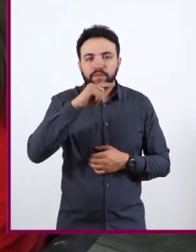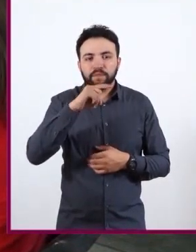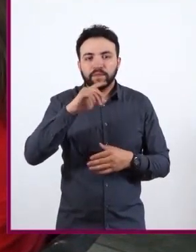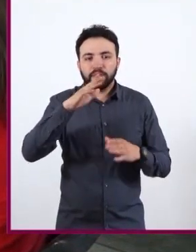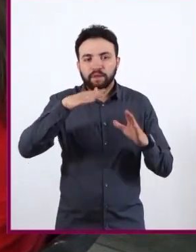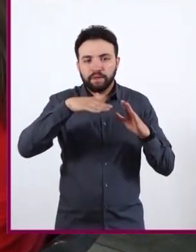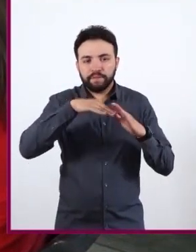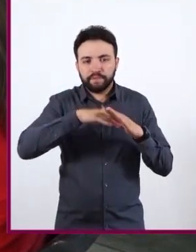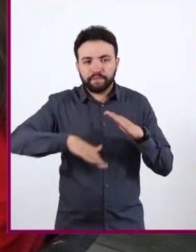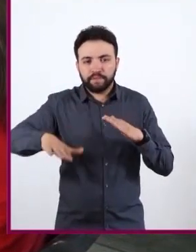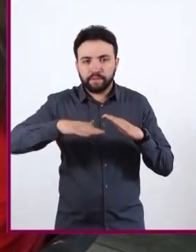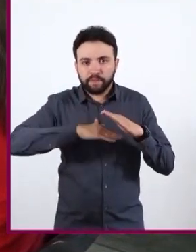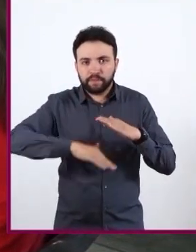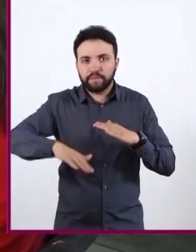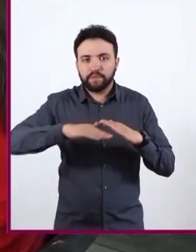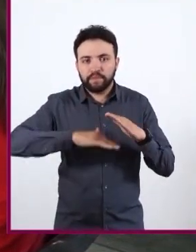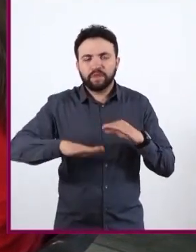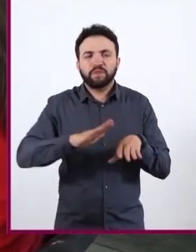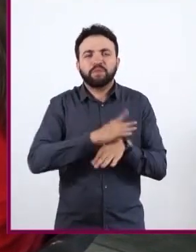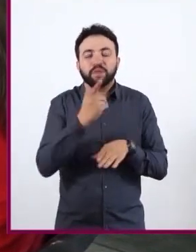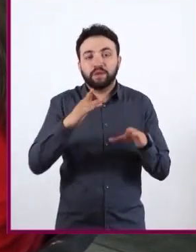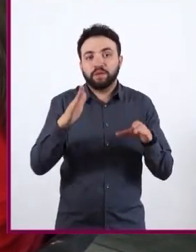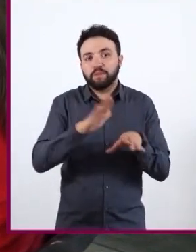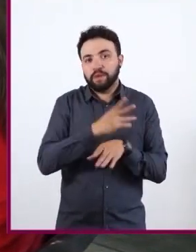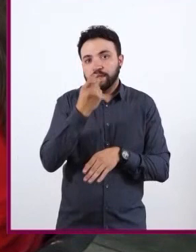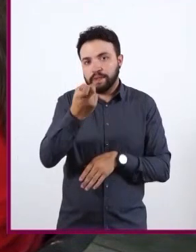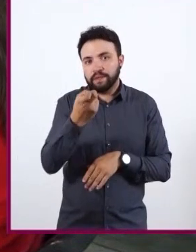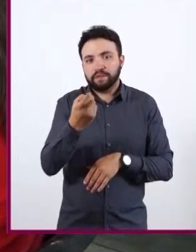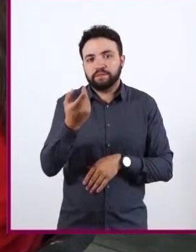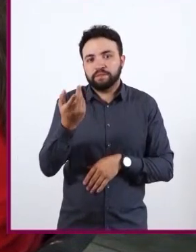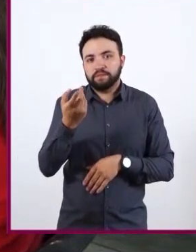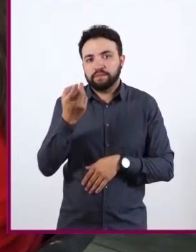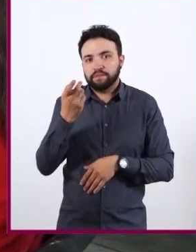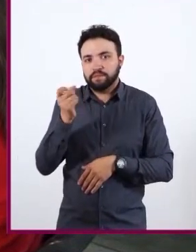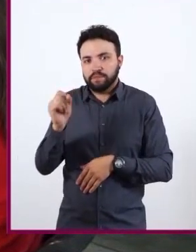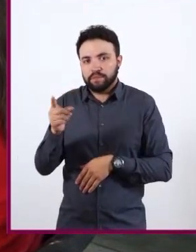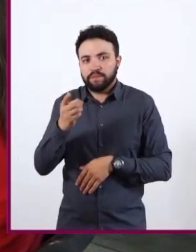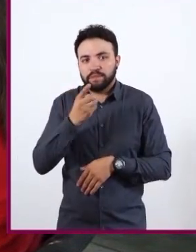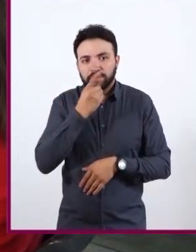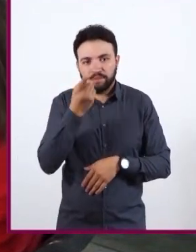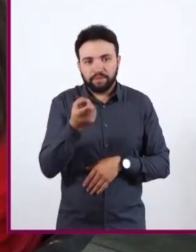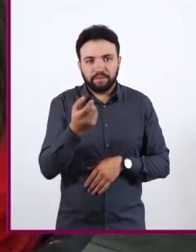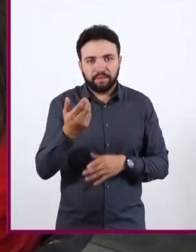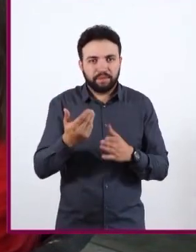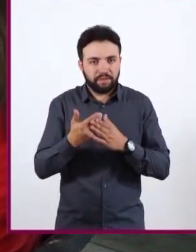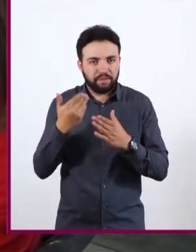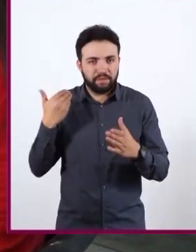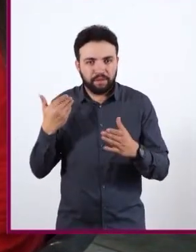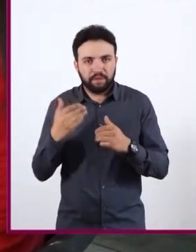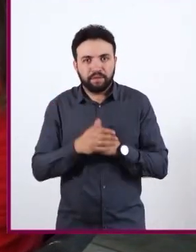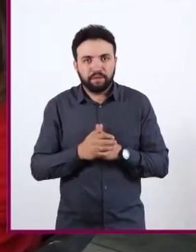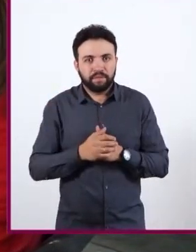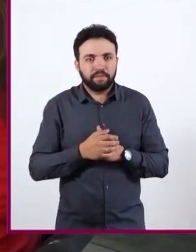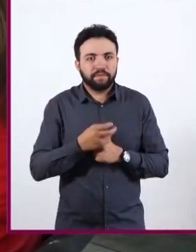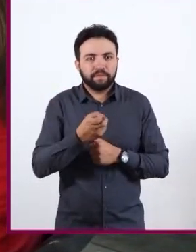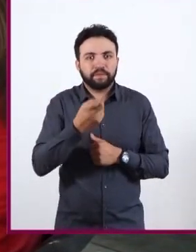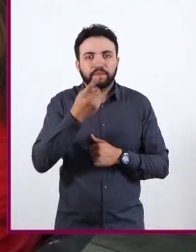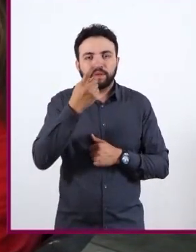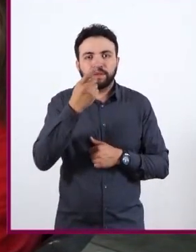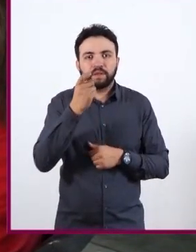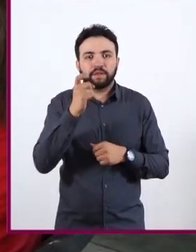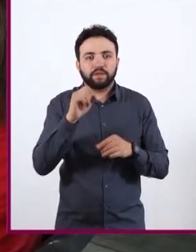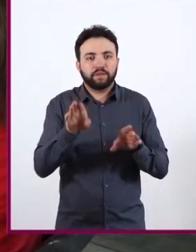para impresión, justamente. ¿Por qué? Porque esta técnica, efectivamente, como tú acabas de